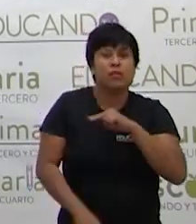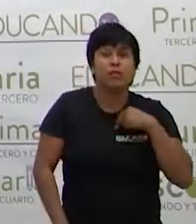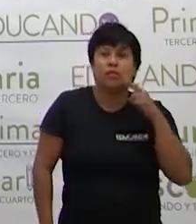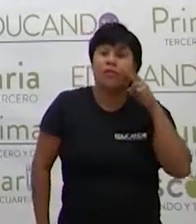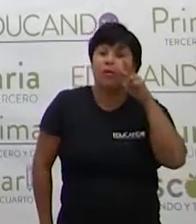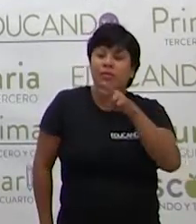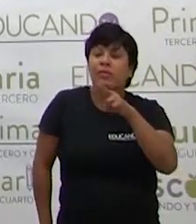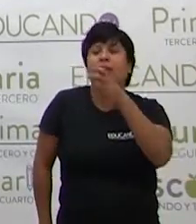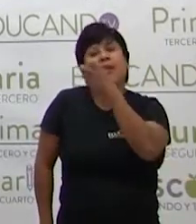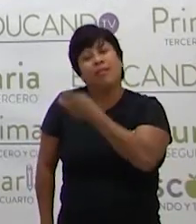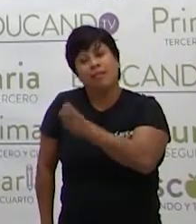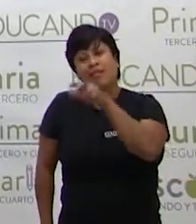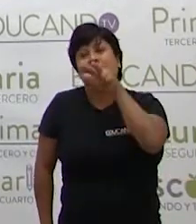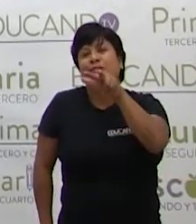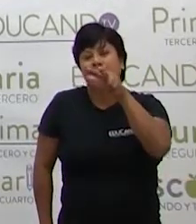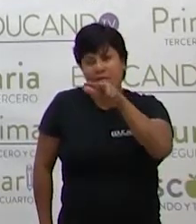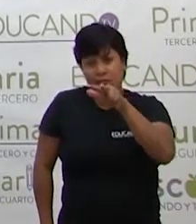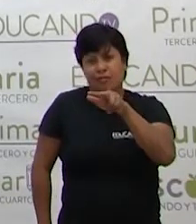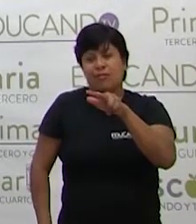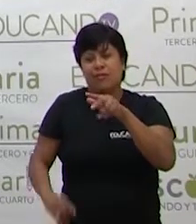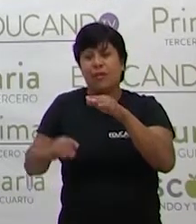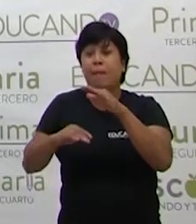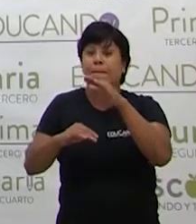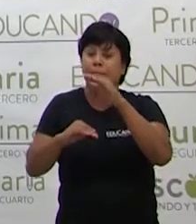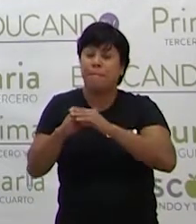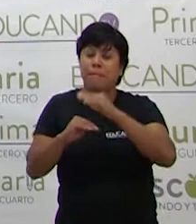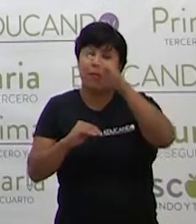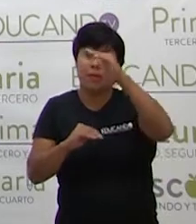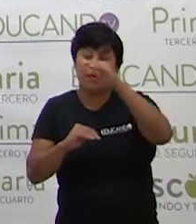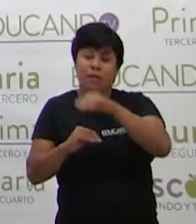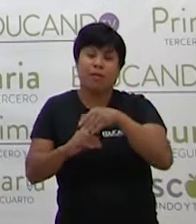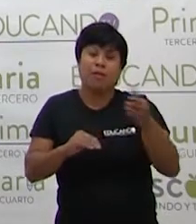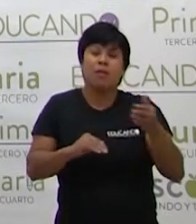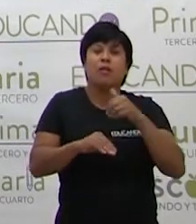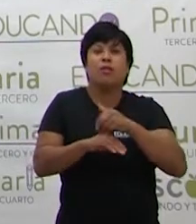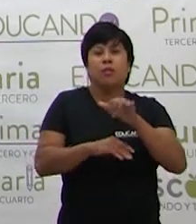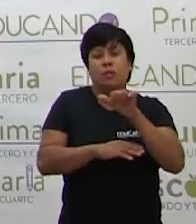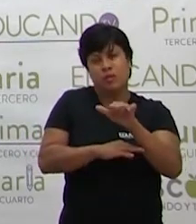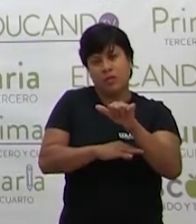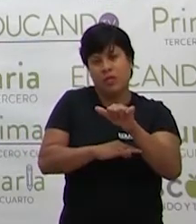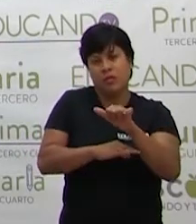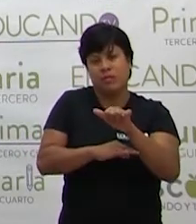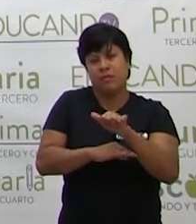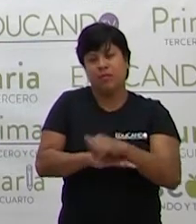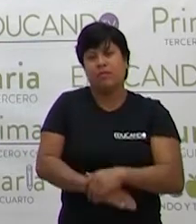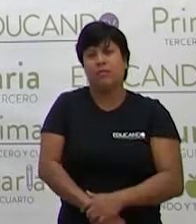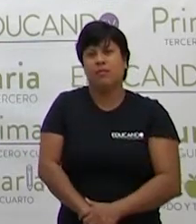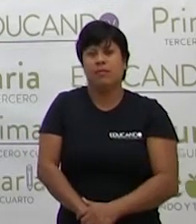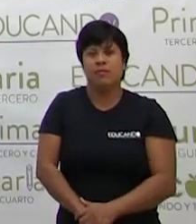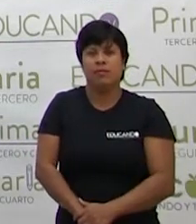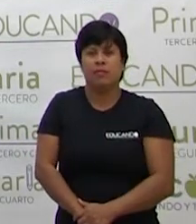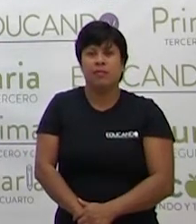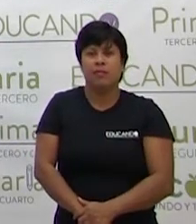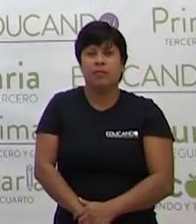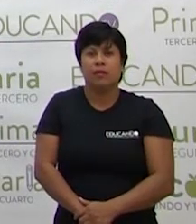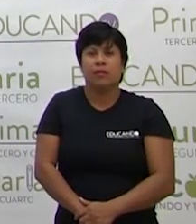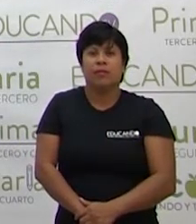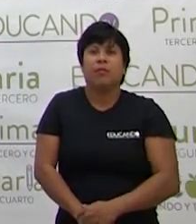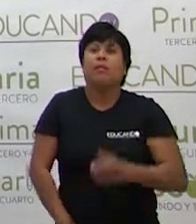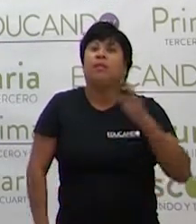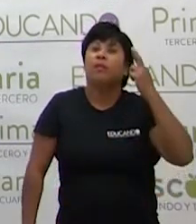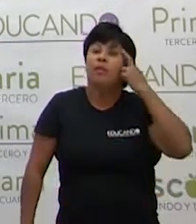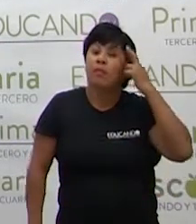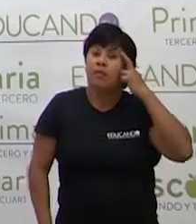que este número es mayor que este número.